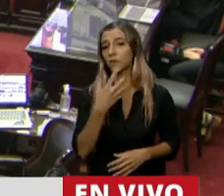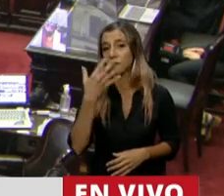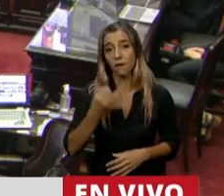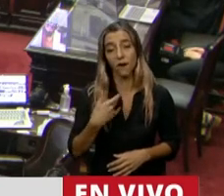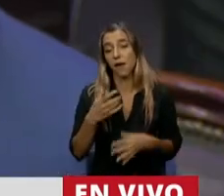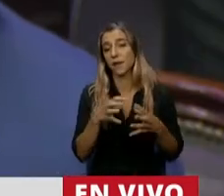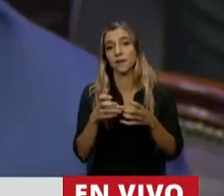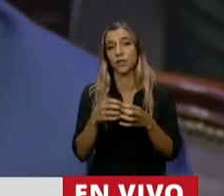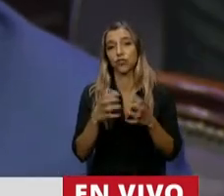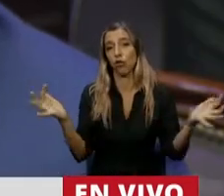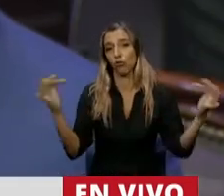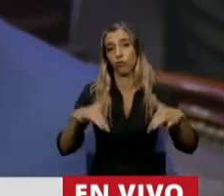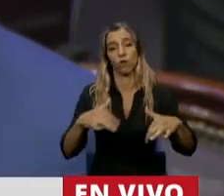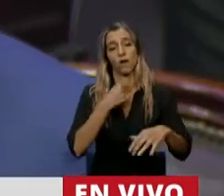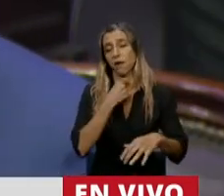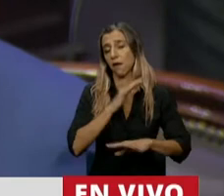virtualidad.